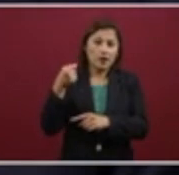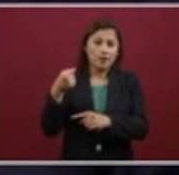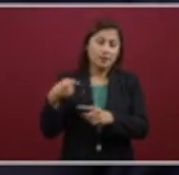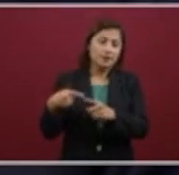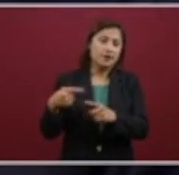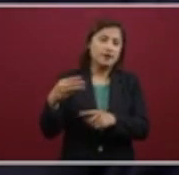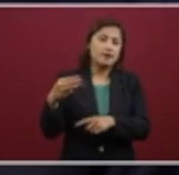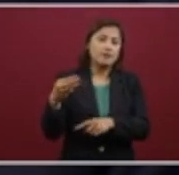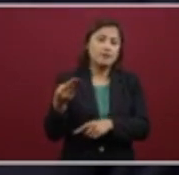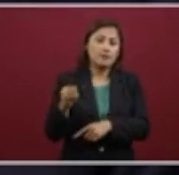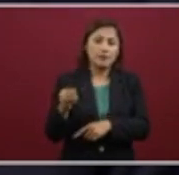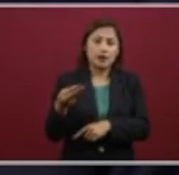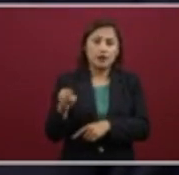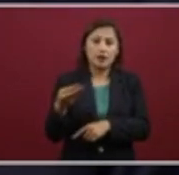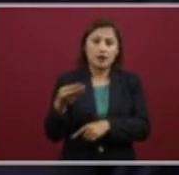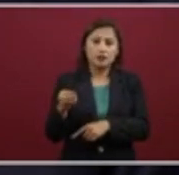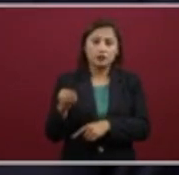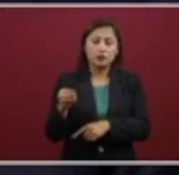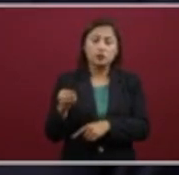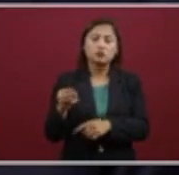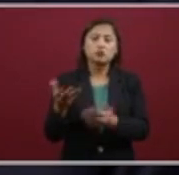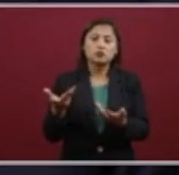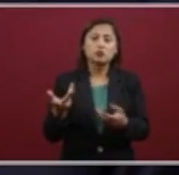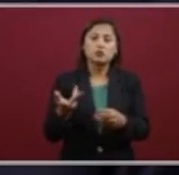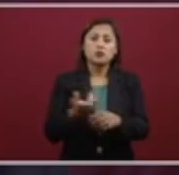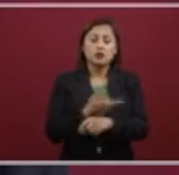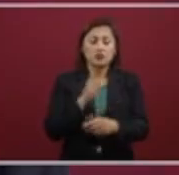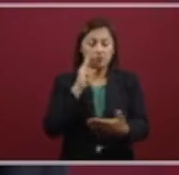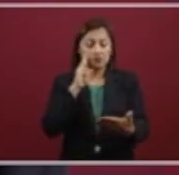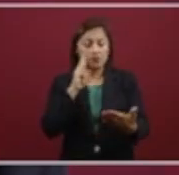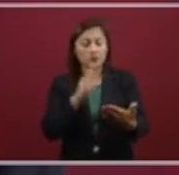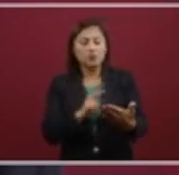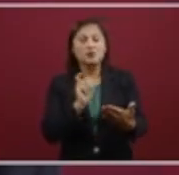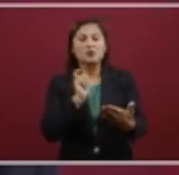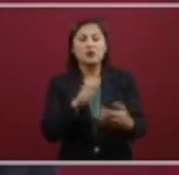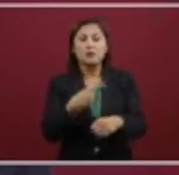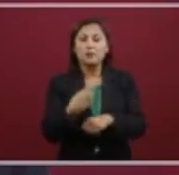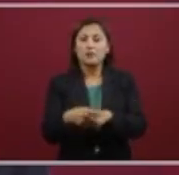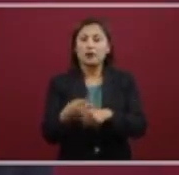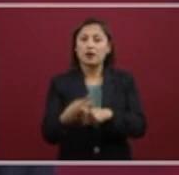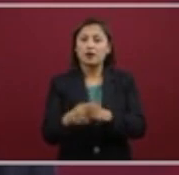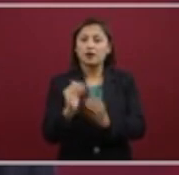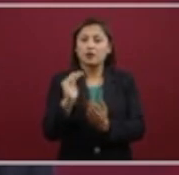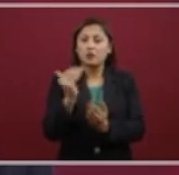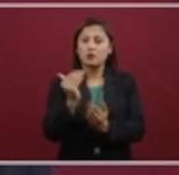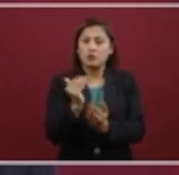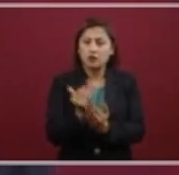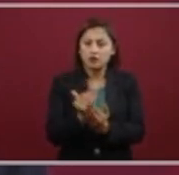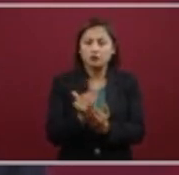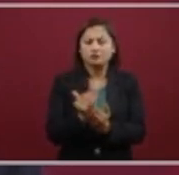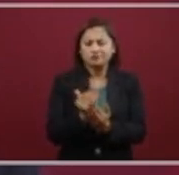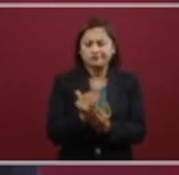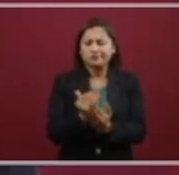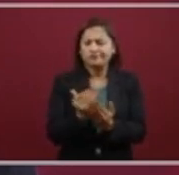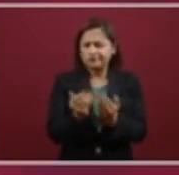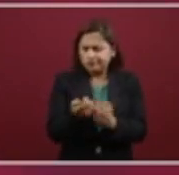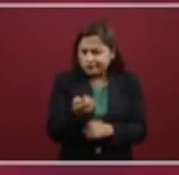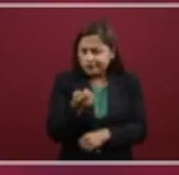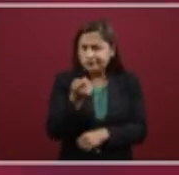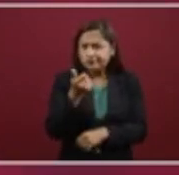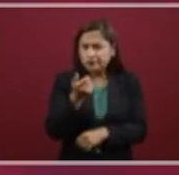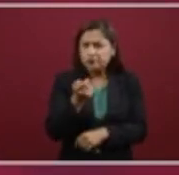habido una disminución en la incidencia delictiva, poca, pero ya